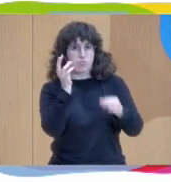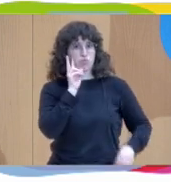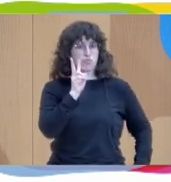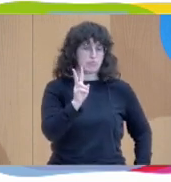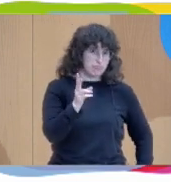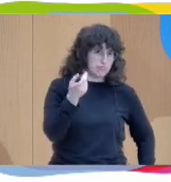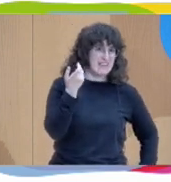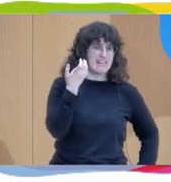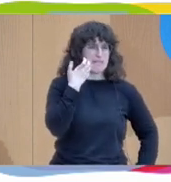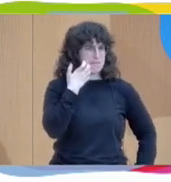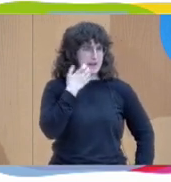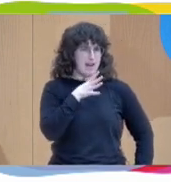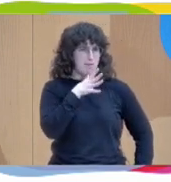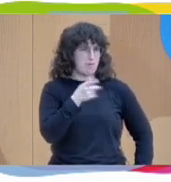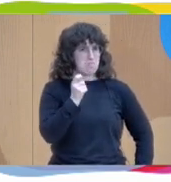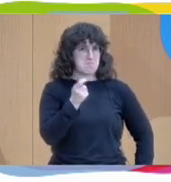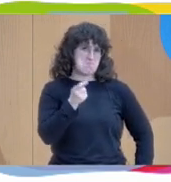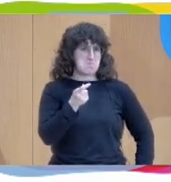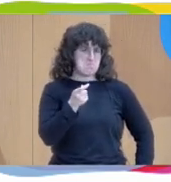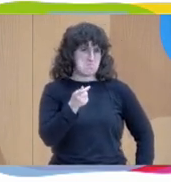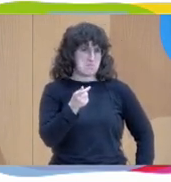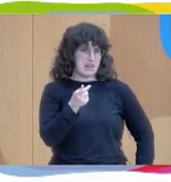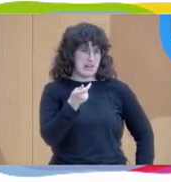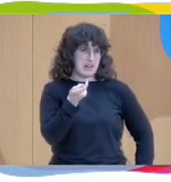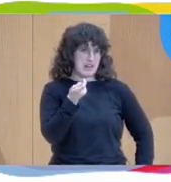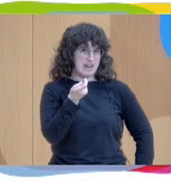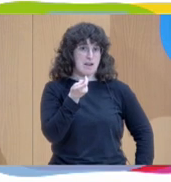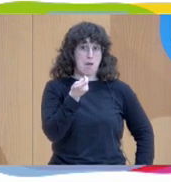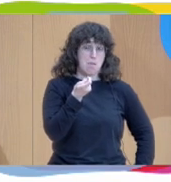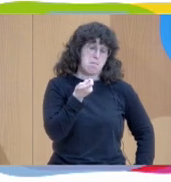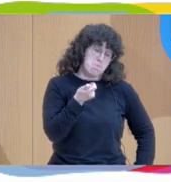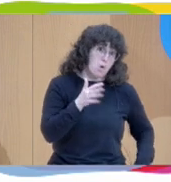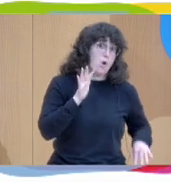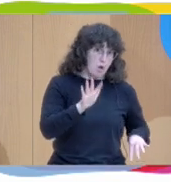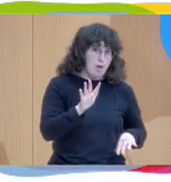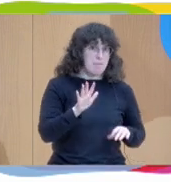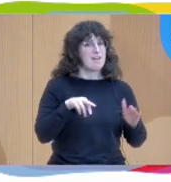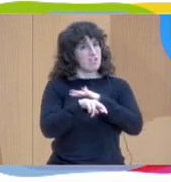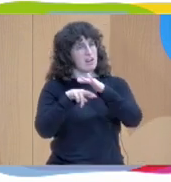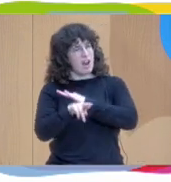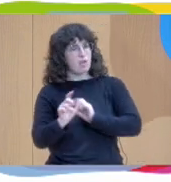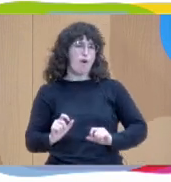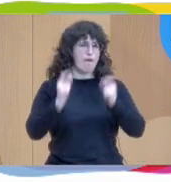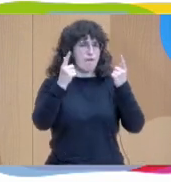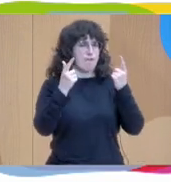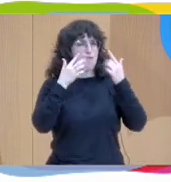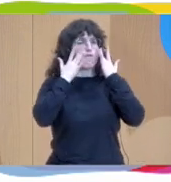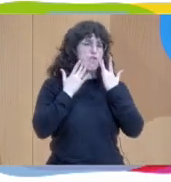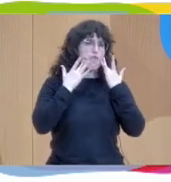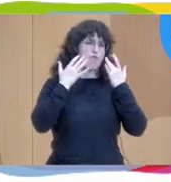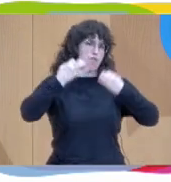por infrecuente pero esta gama de recursos informales son Realmente muy importantes para las